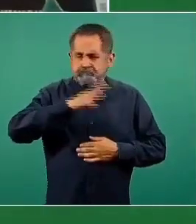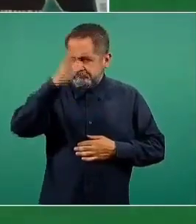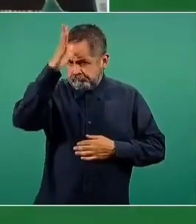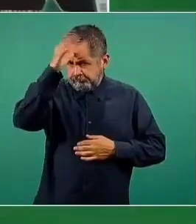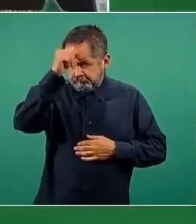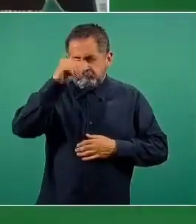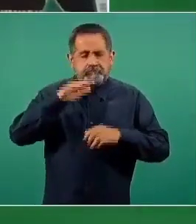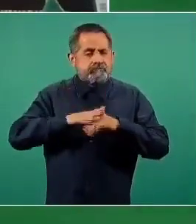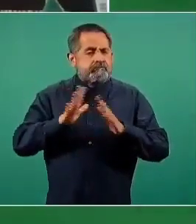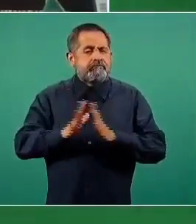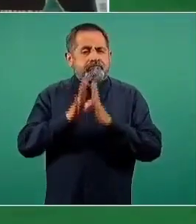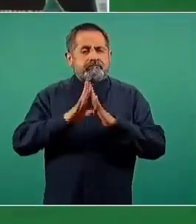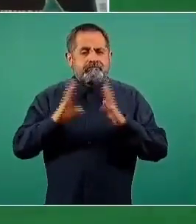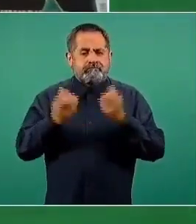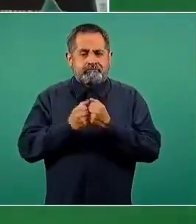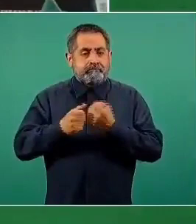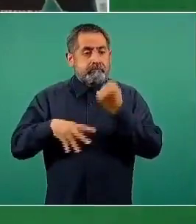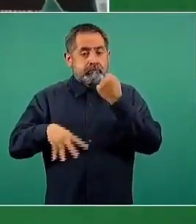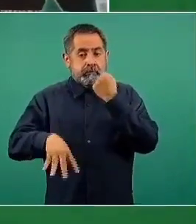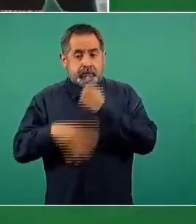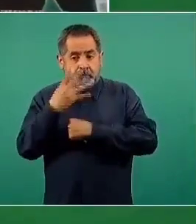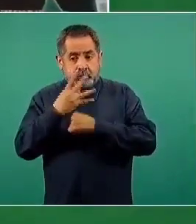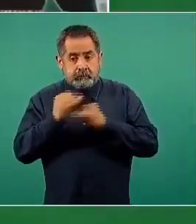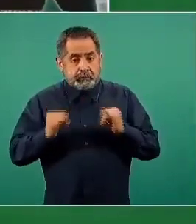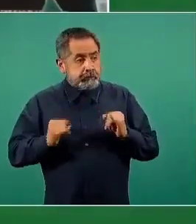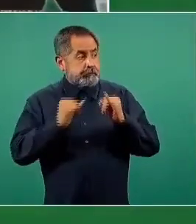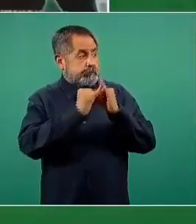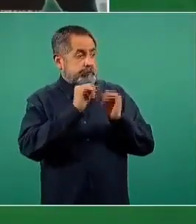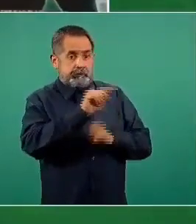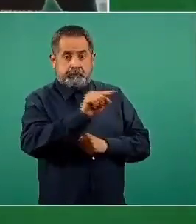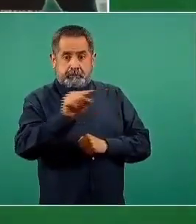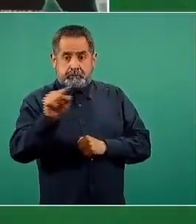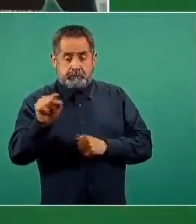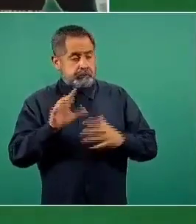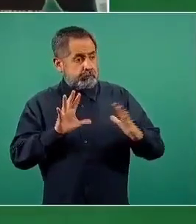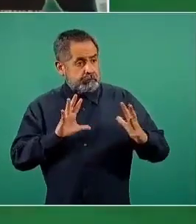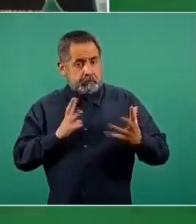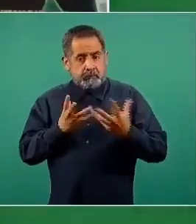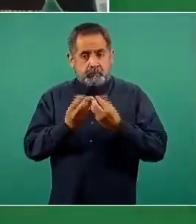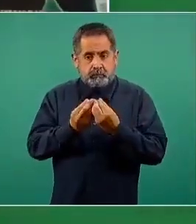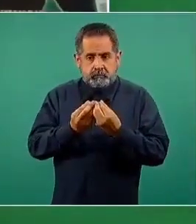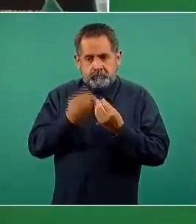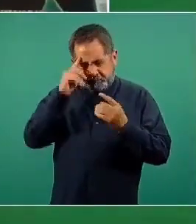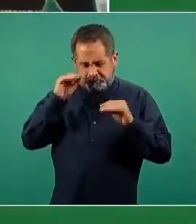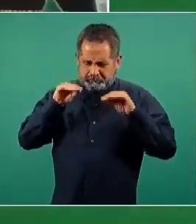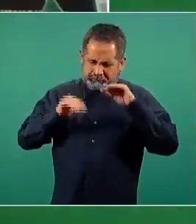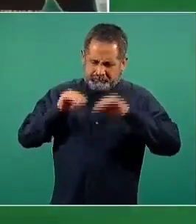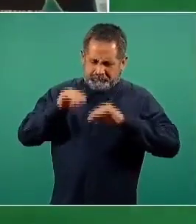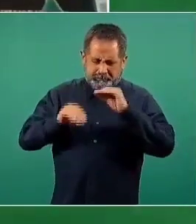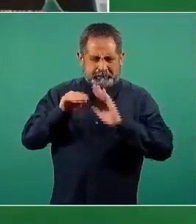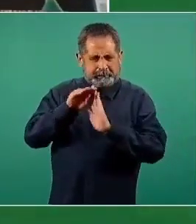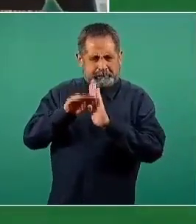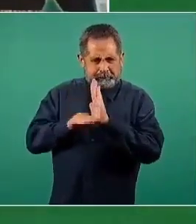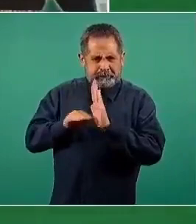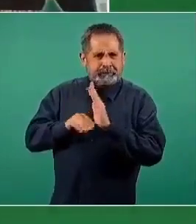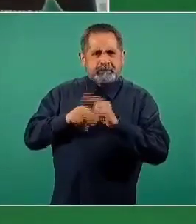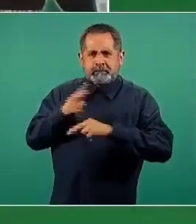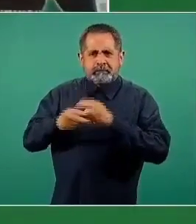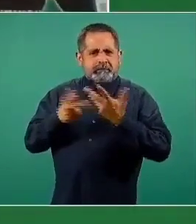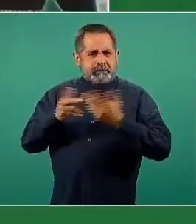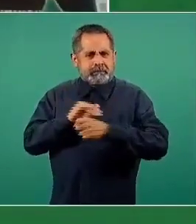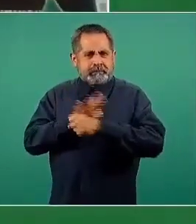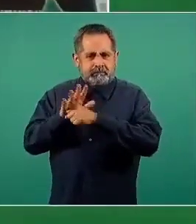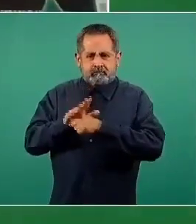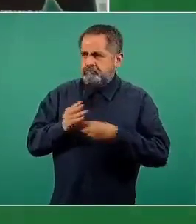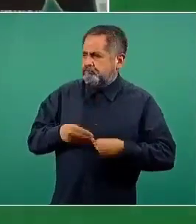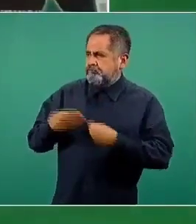de participación de estas 14 instituciones en el apoyo a la implementación de las acciones. Y aquí